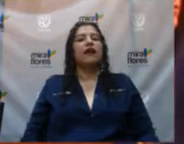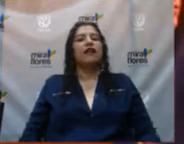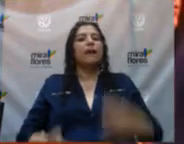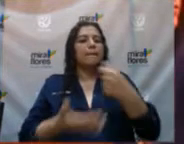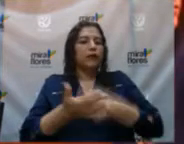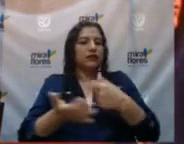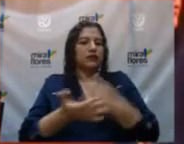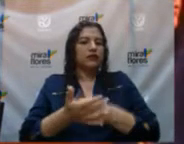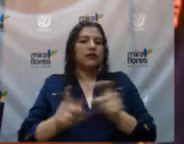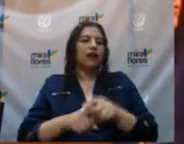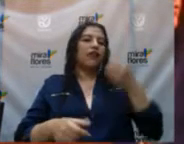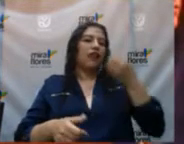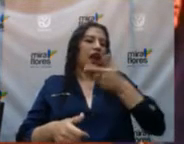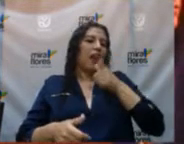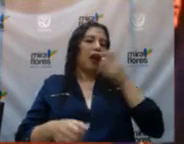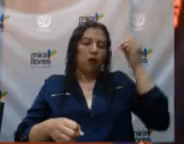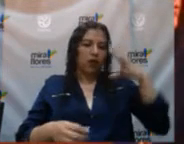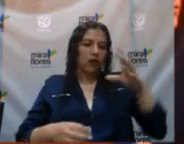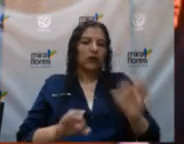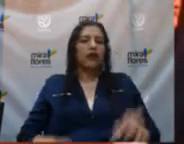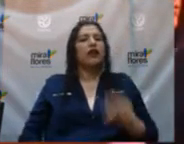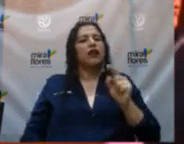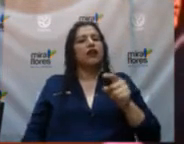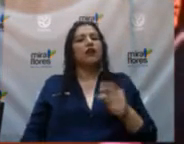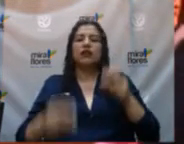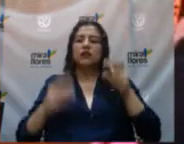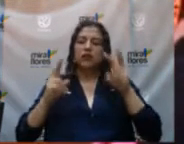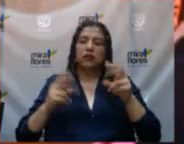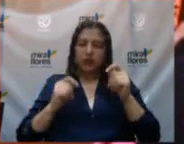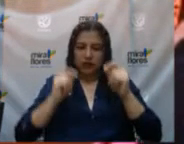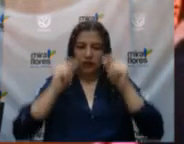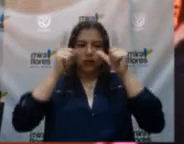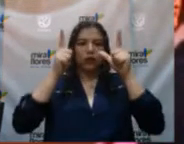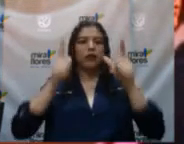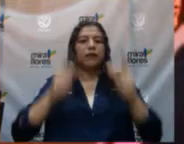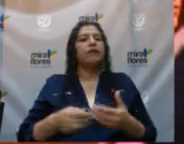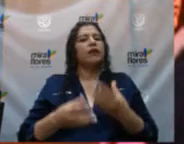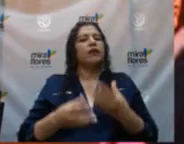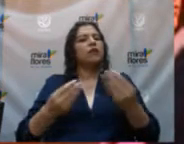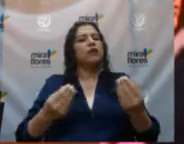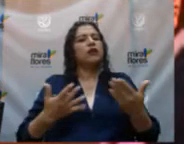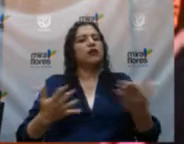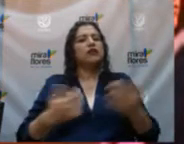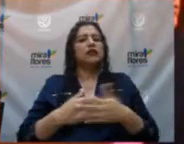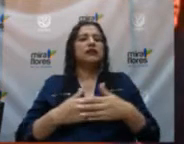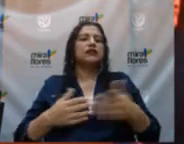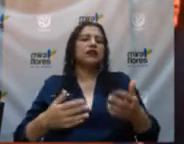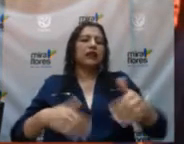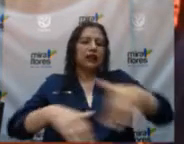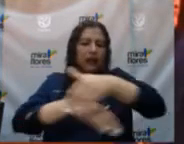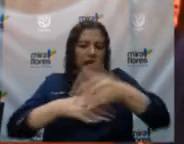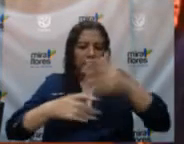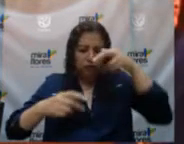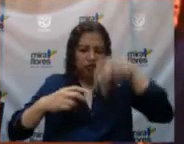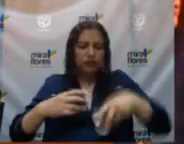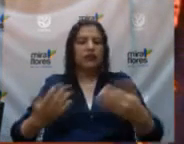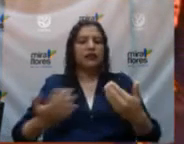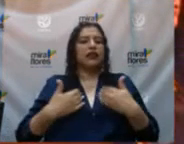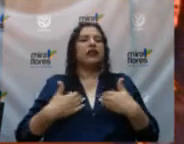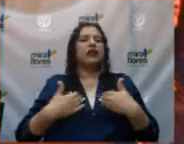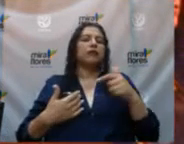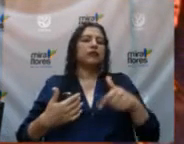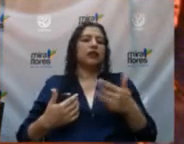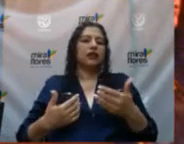arbitrios. Con esta limpieza descubrí con gran sorpresa las grandes mesetas que tenía gran parte de